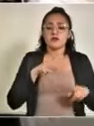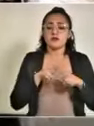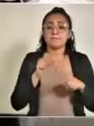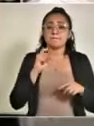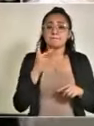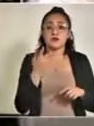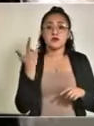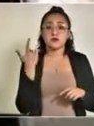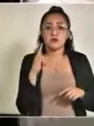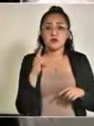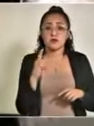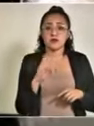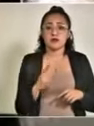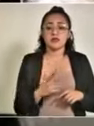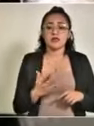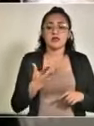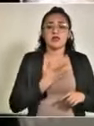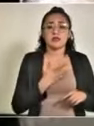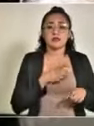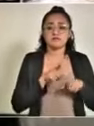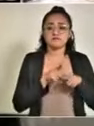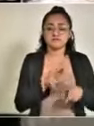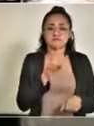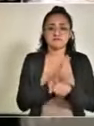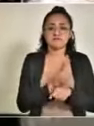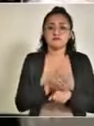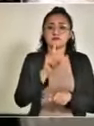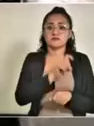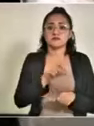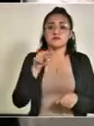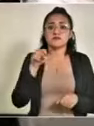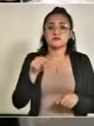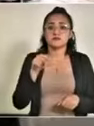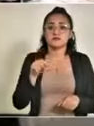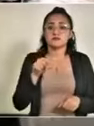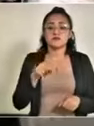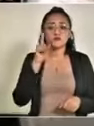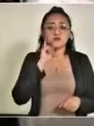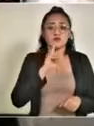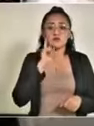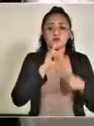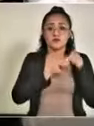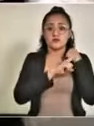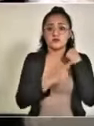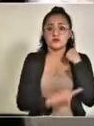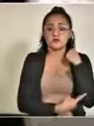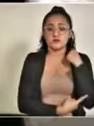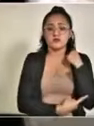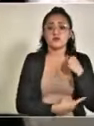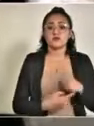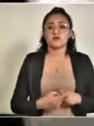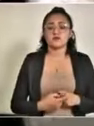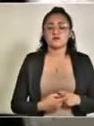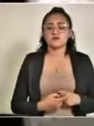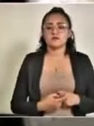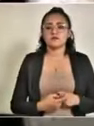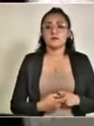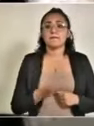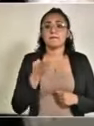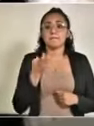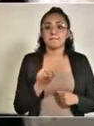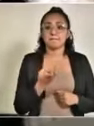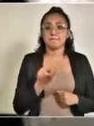de julio, hemos dado seguimiento a 116 mujeres embarazadas. Dentro de